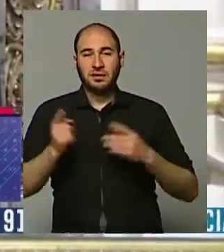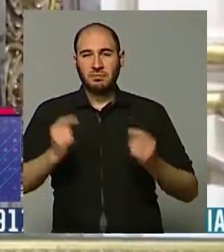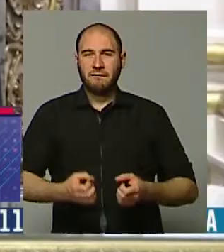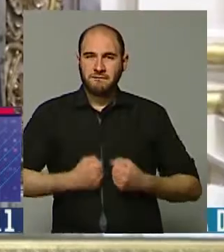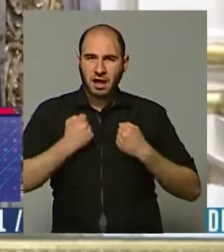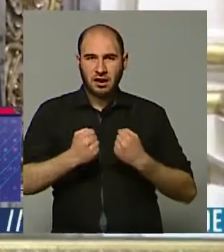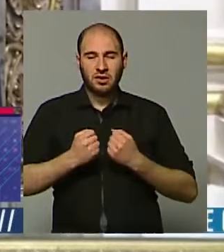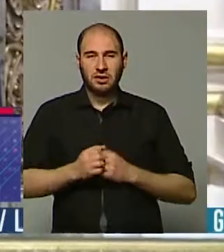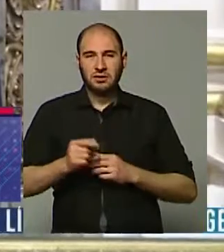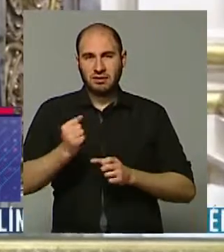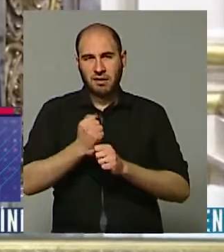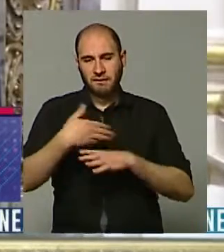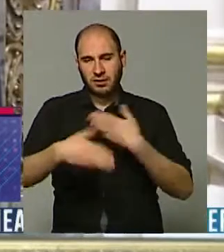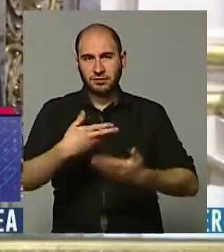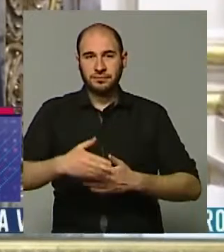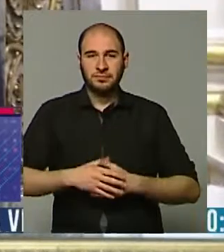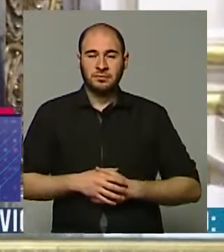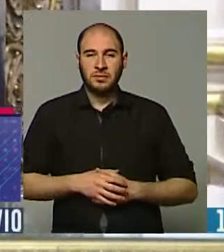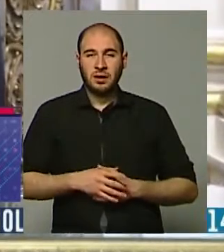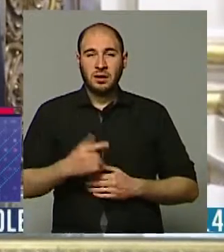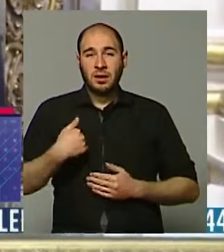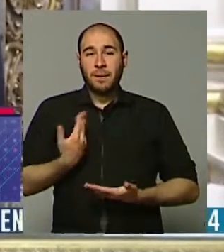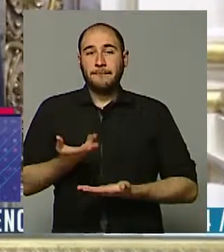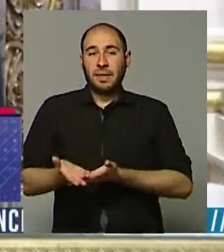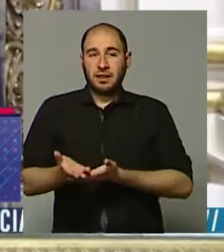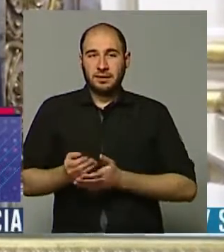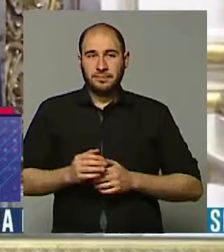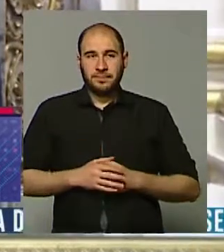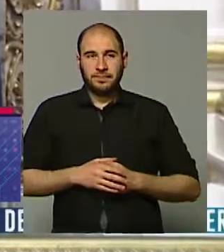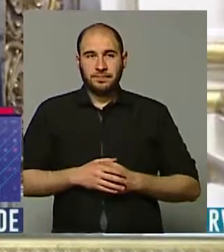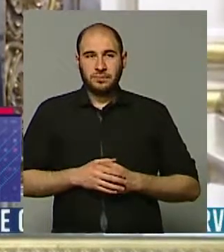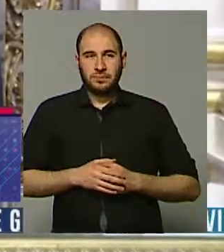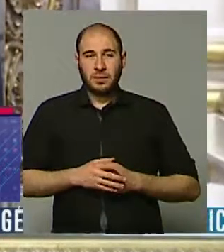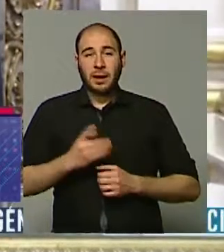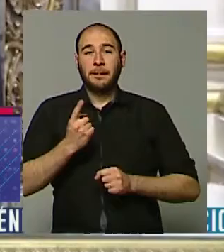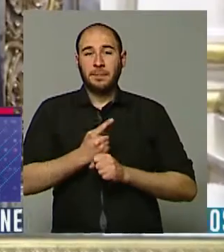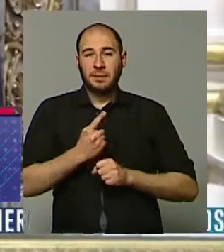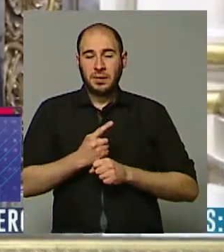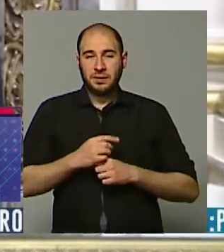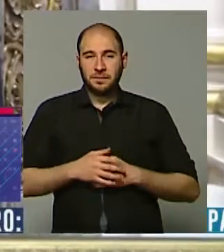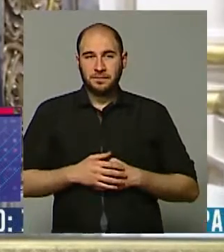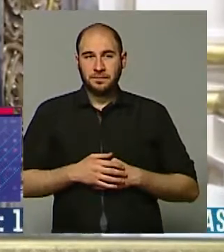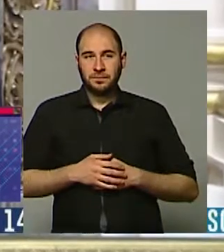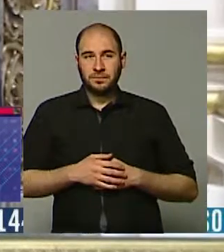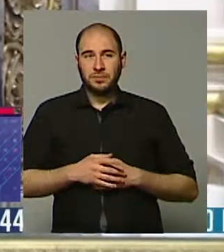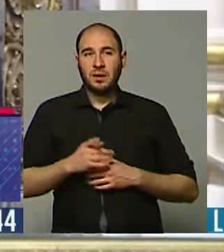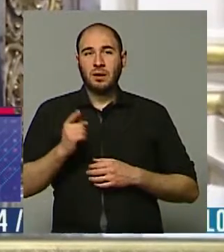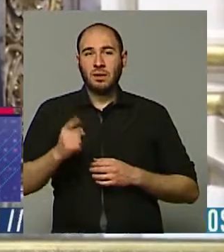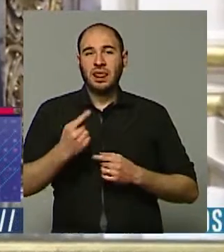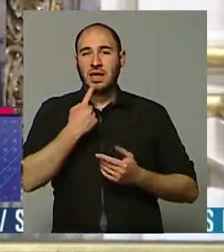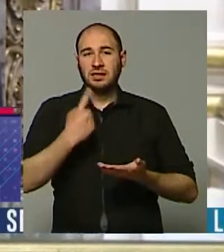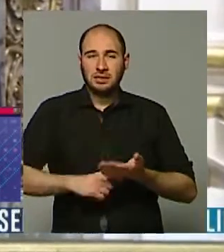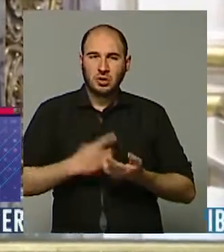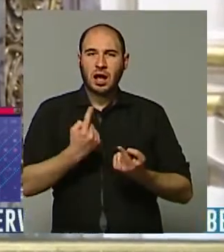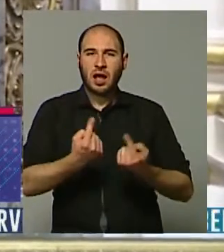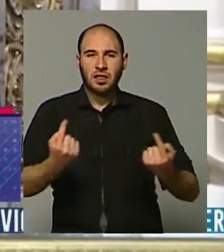valentía para la tarea. Y quiero pedirte, ante todo, como que en cada decisión que vayas